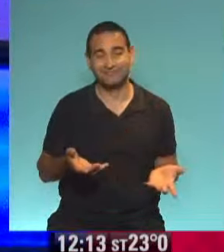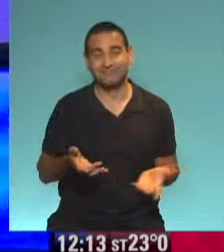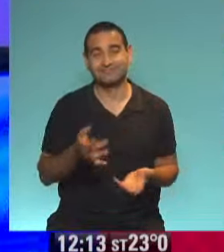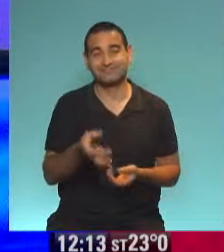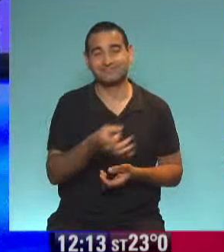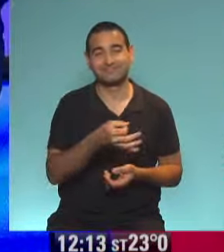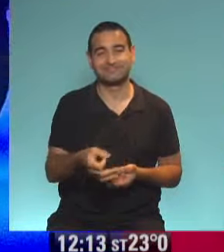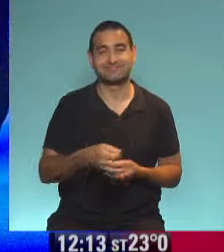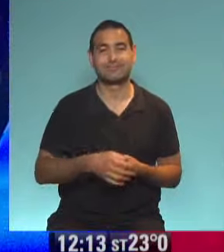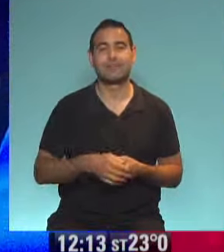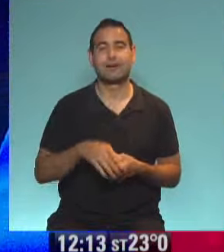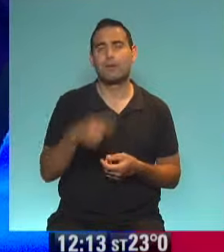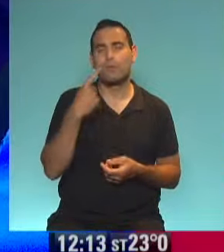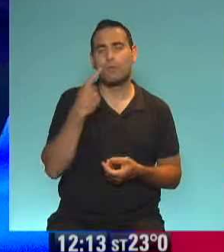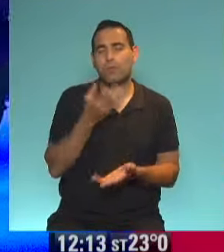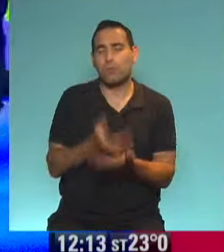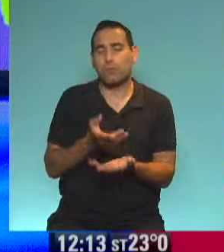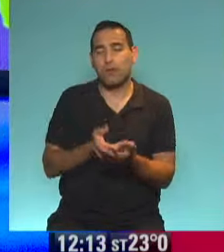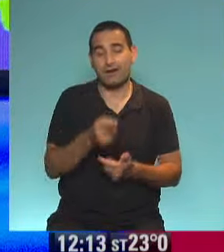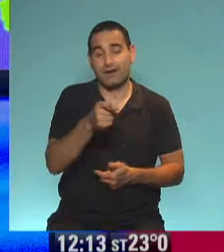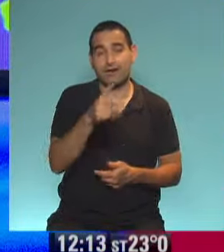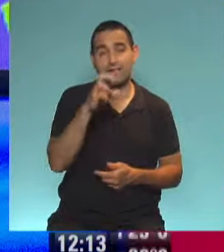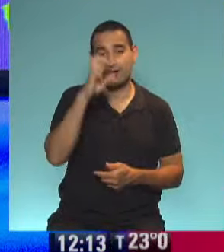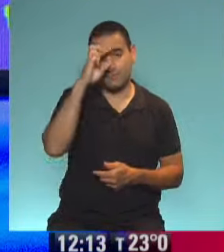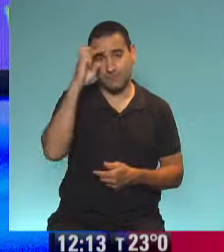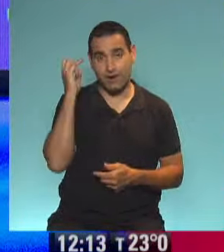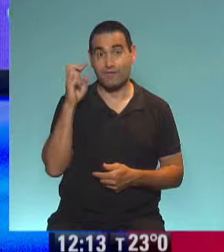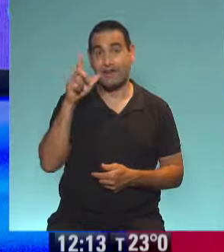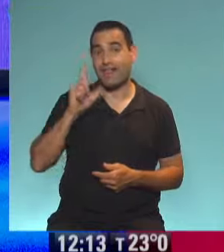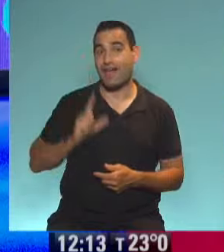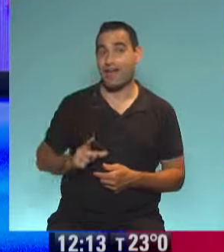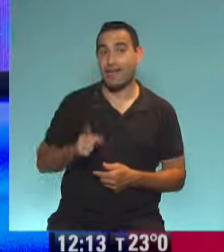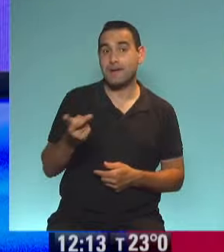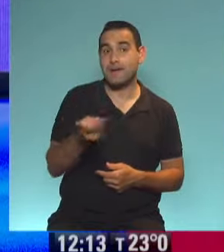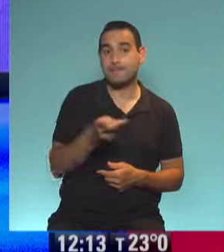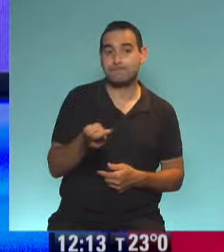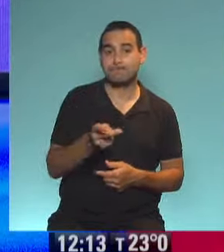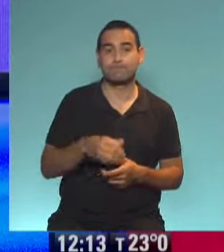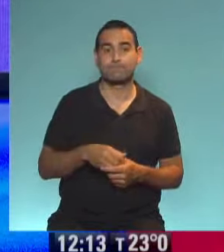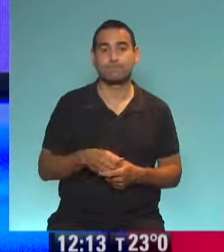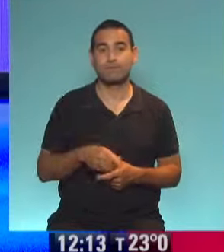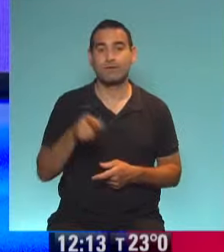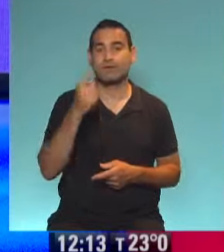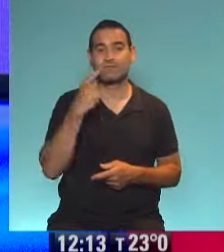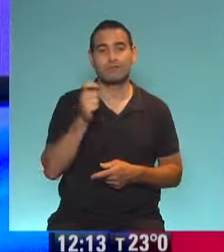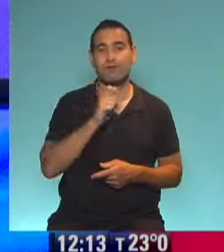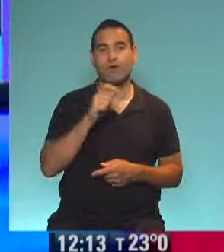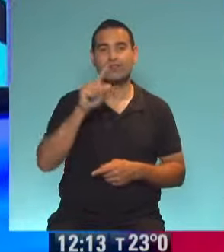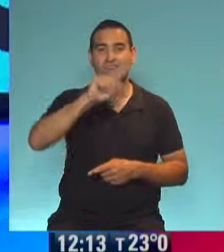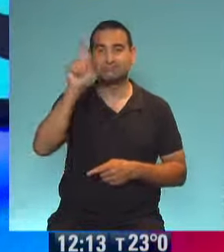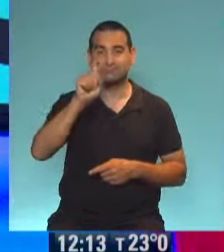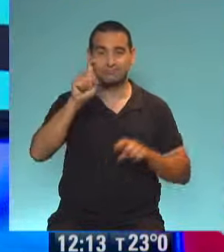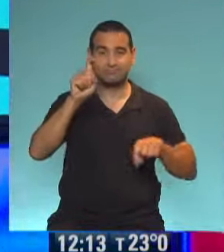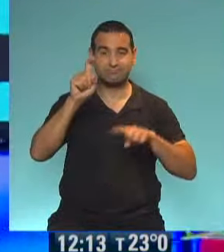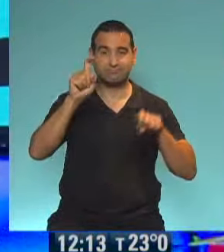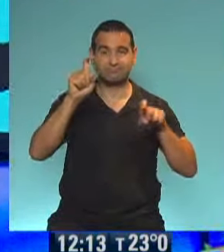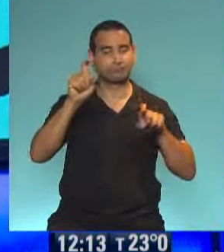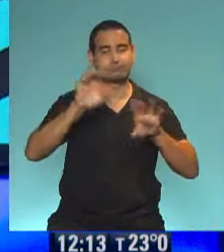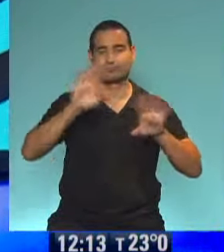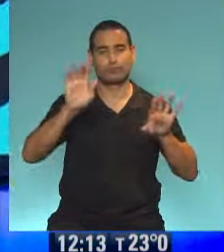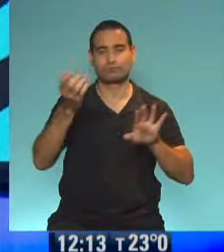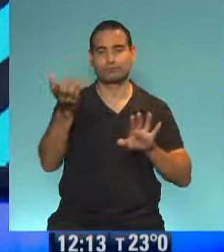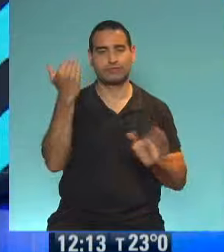y vamos a proponerle acá a Pablo y a Lara, ¿sí? De que ya este signo de pregunta no tendría que estar más. Ay, esto fue una afirmación.